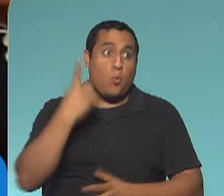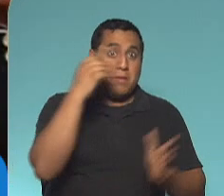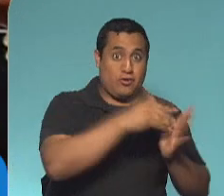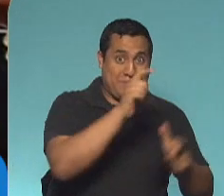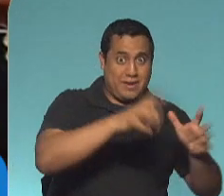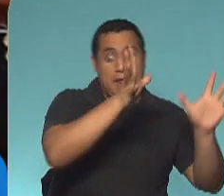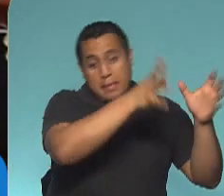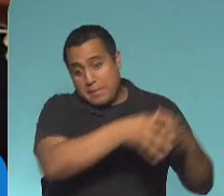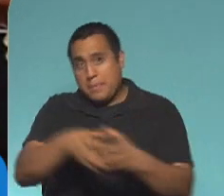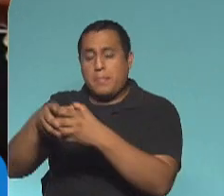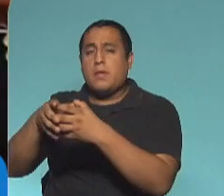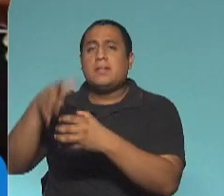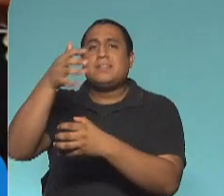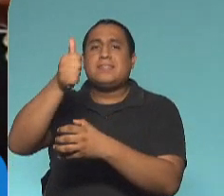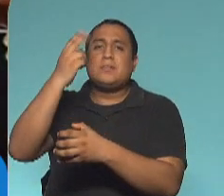de habitantes es de